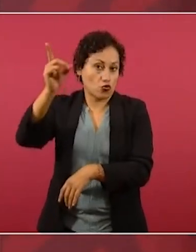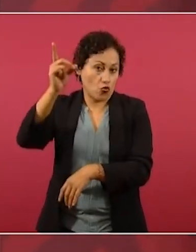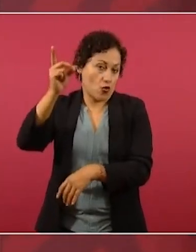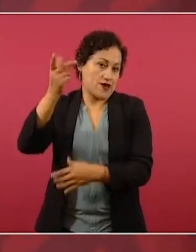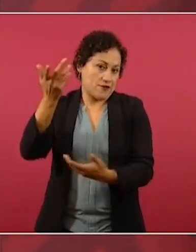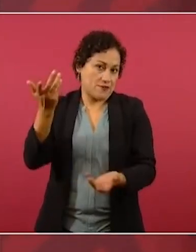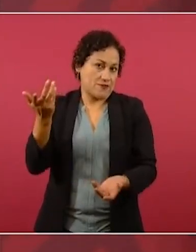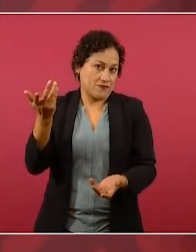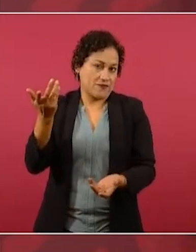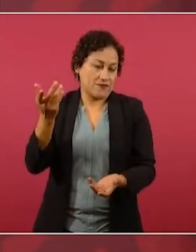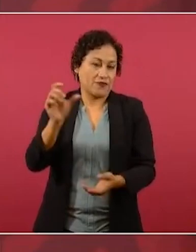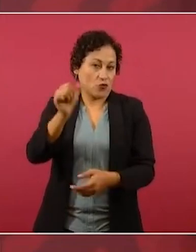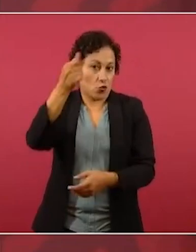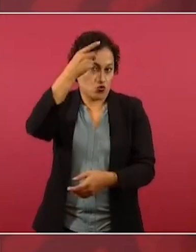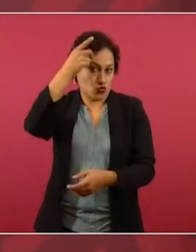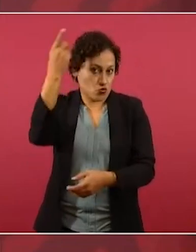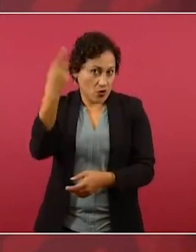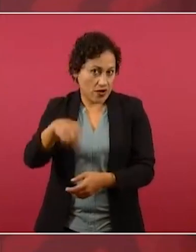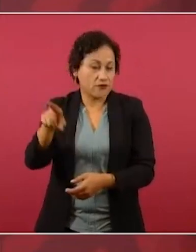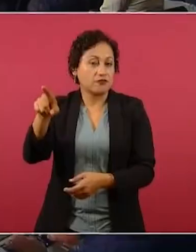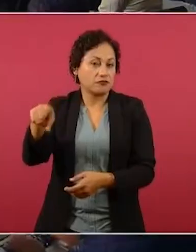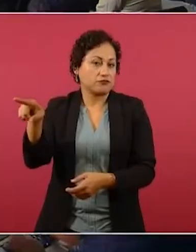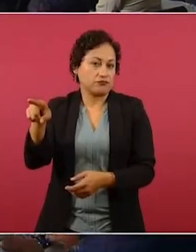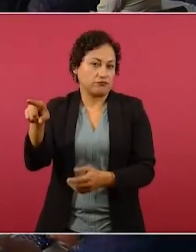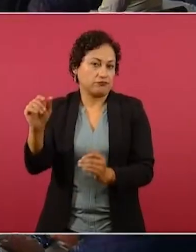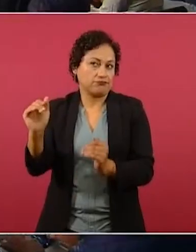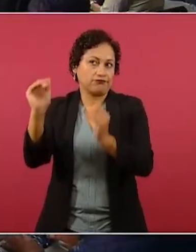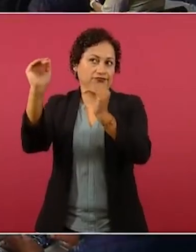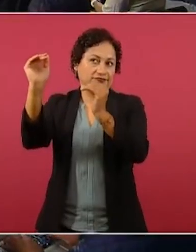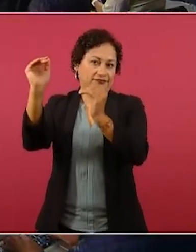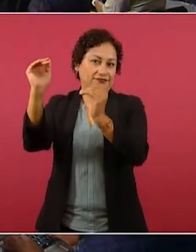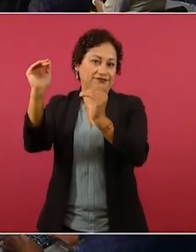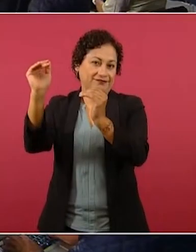Igual, los de arriba.